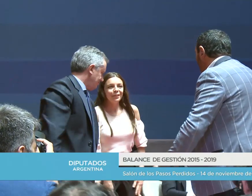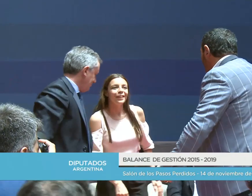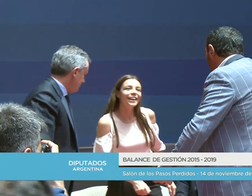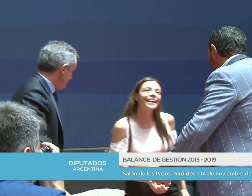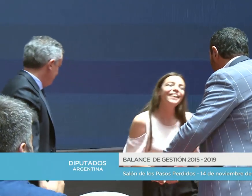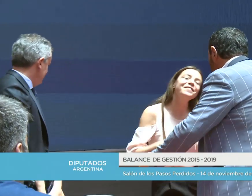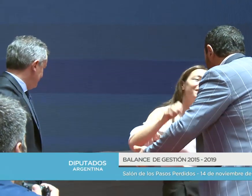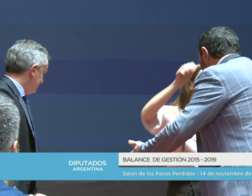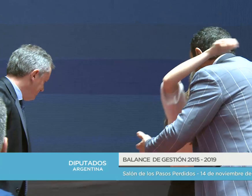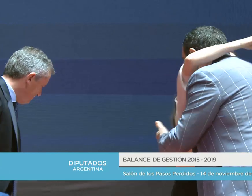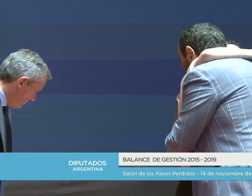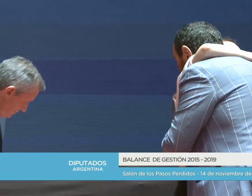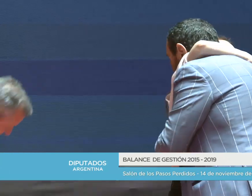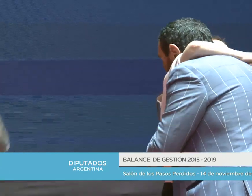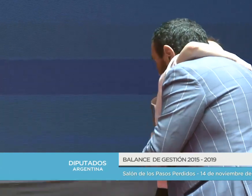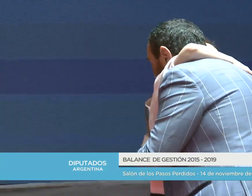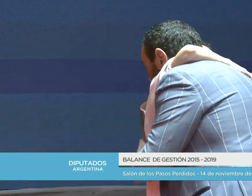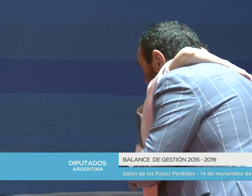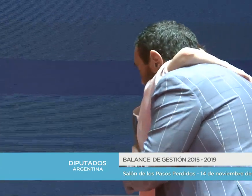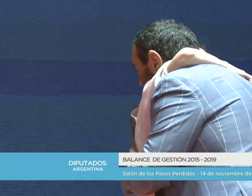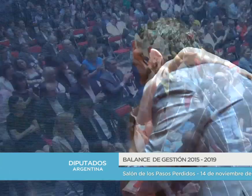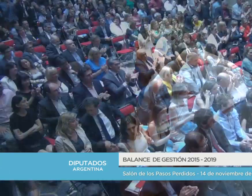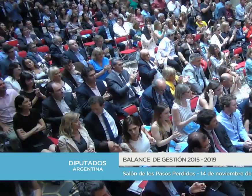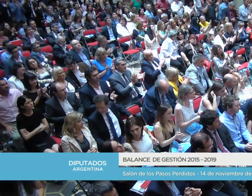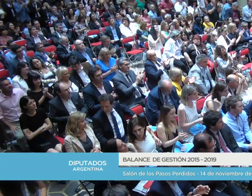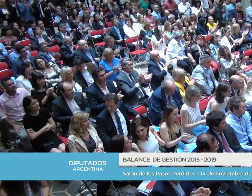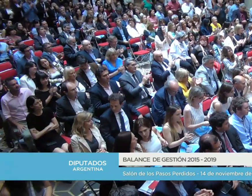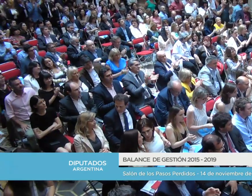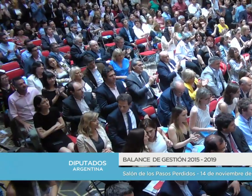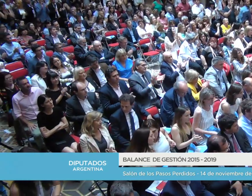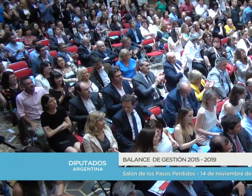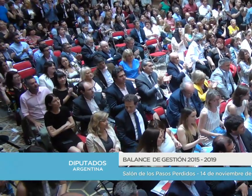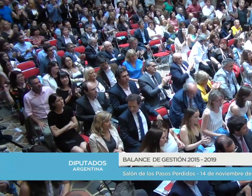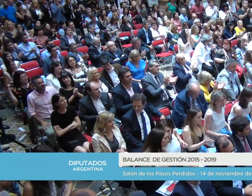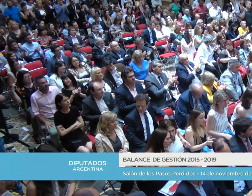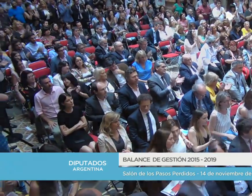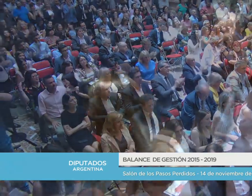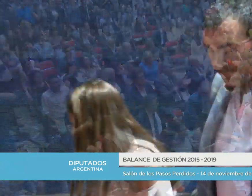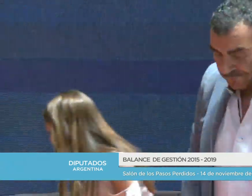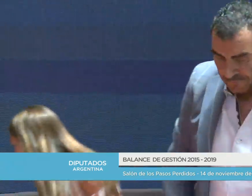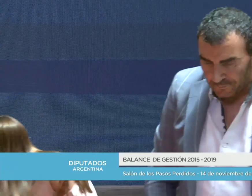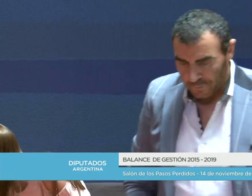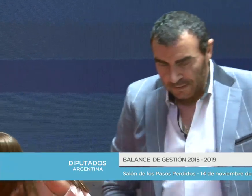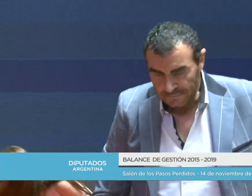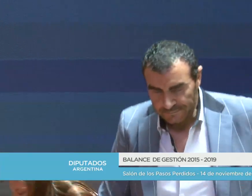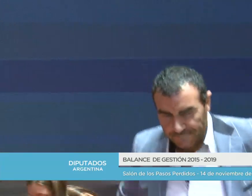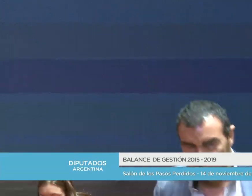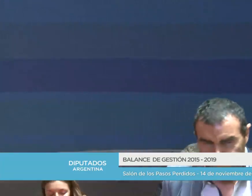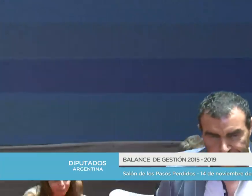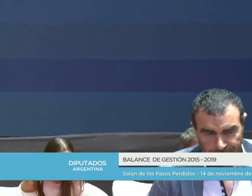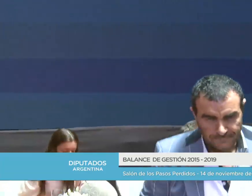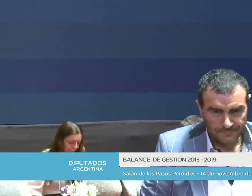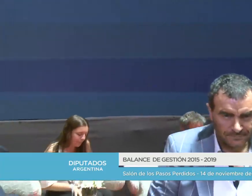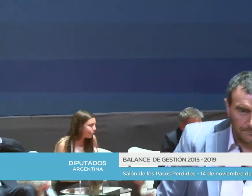Agradecemos las palabras del señor secretario general de APL, Norberto Di Próspero.